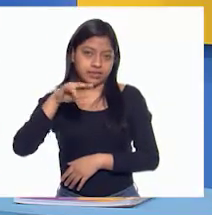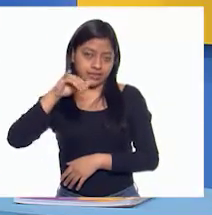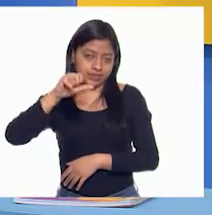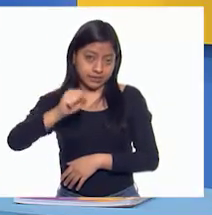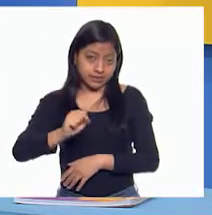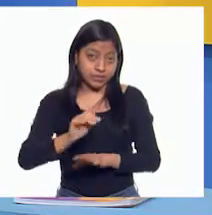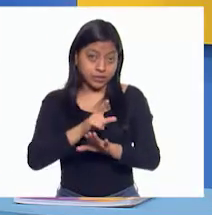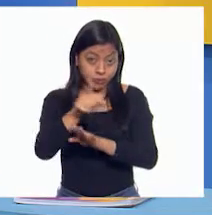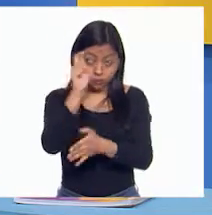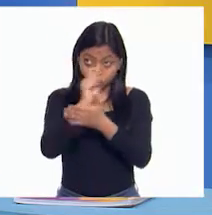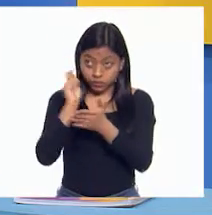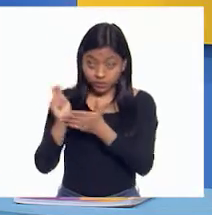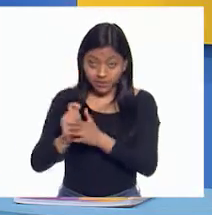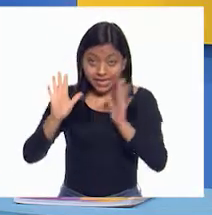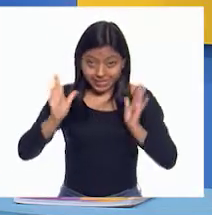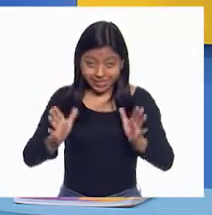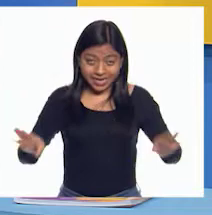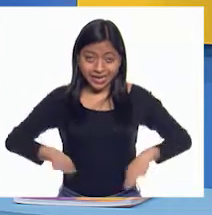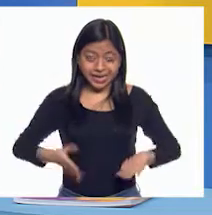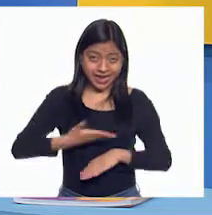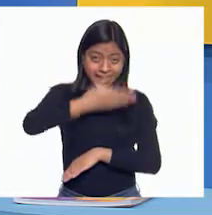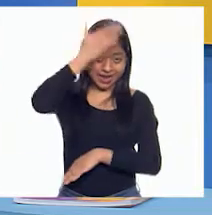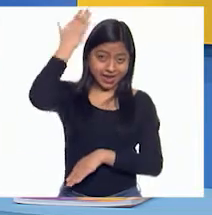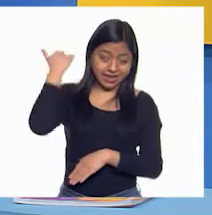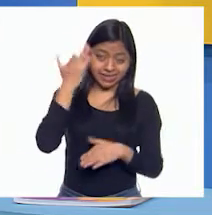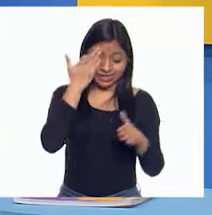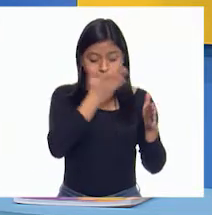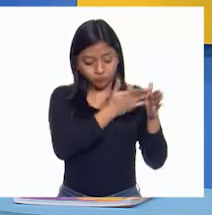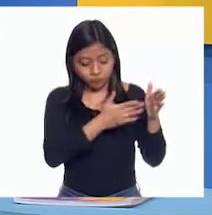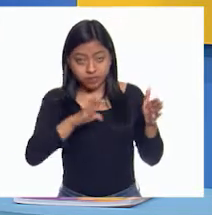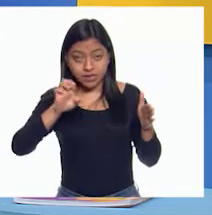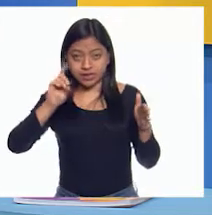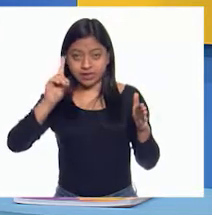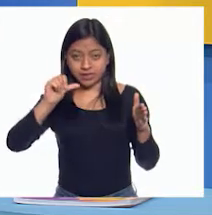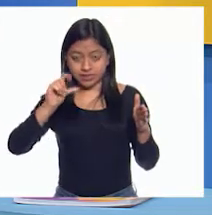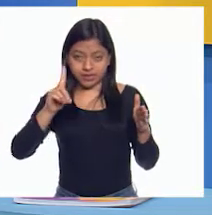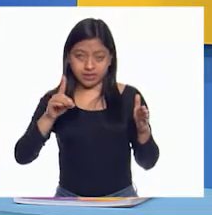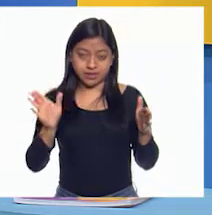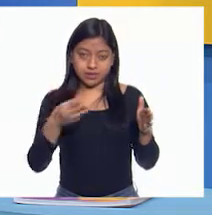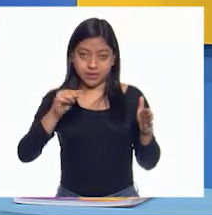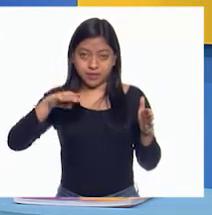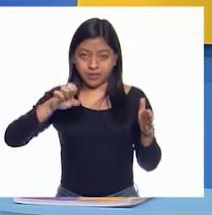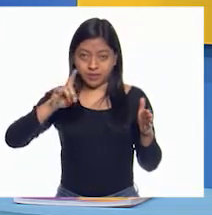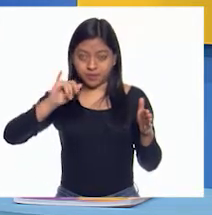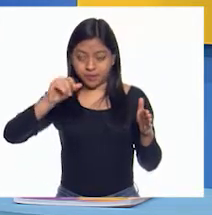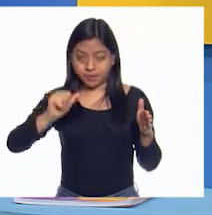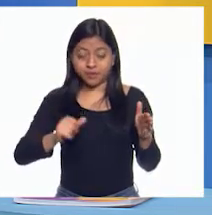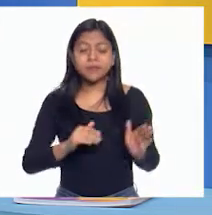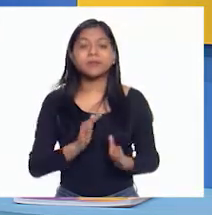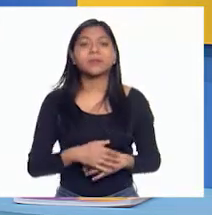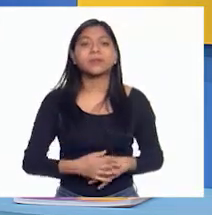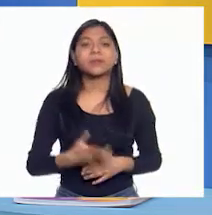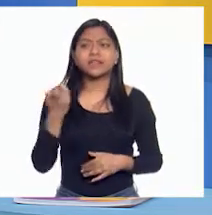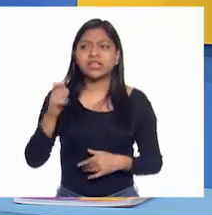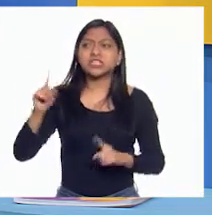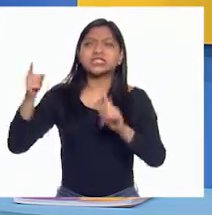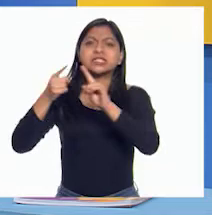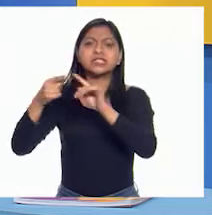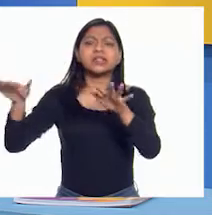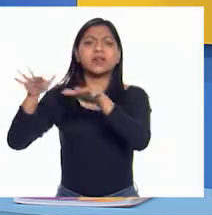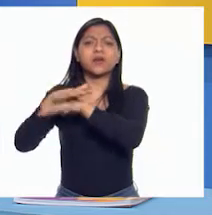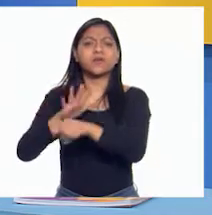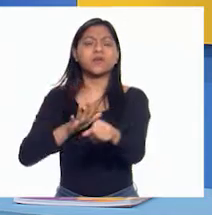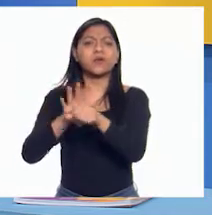Una vez que terminen de anotar las características de la iglesia durante la Edad Media, pueden anotar lo que ocurrió con esta iglesia a partir